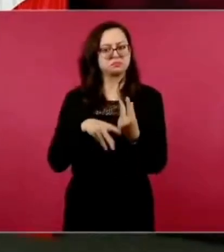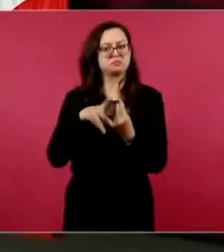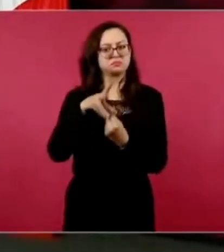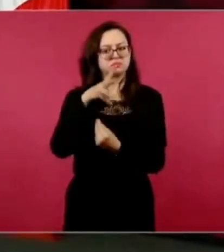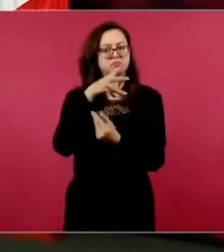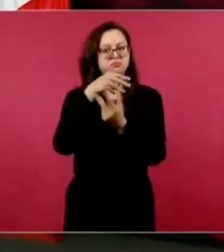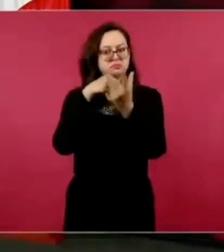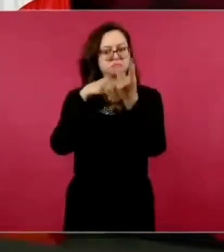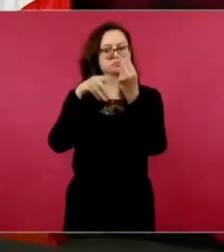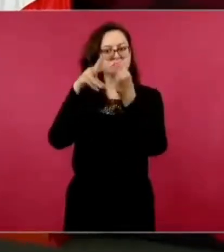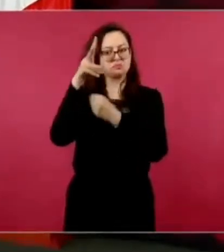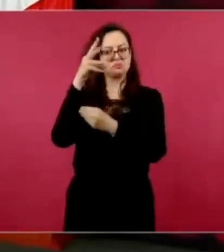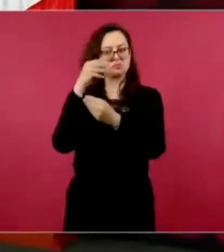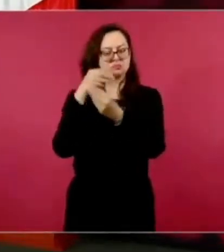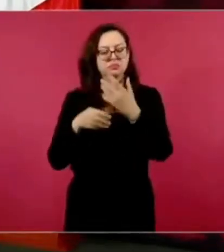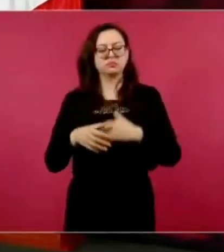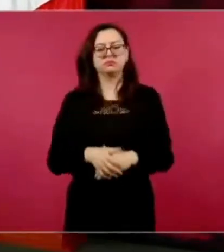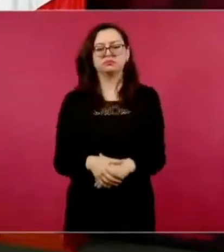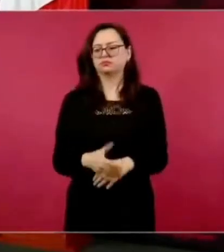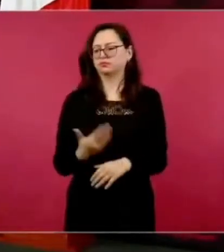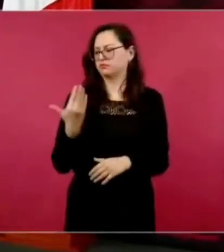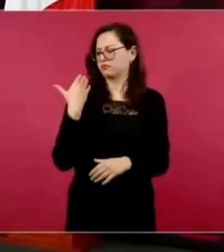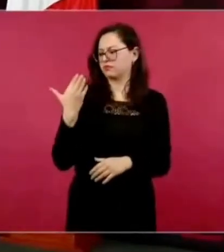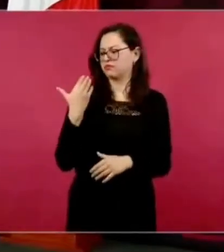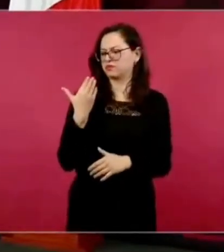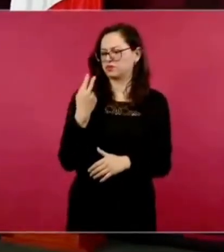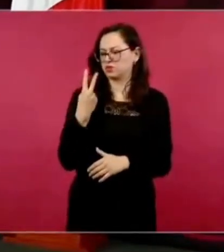Hace 2 o 3 días se dieron a conocer